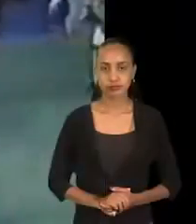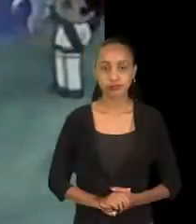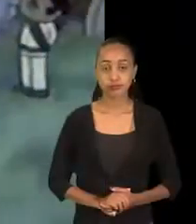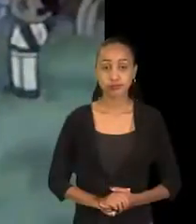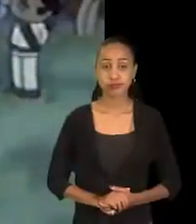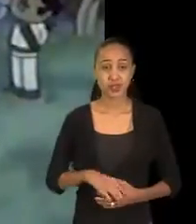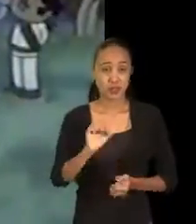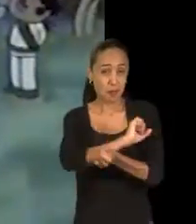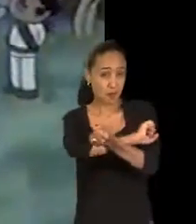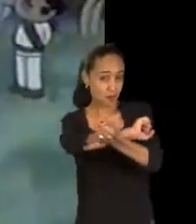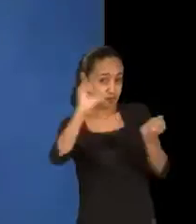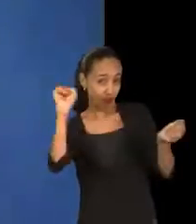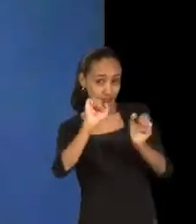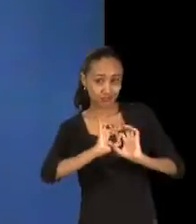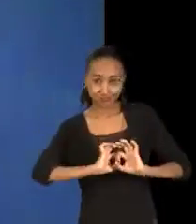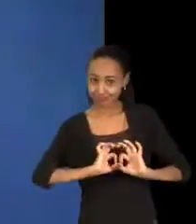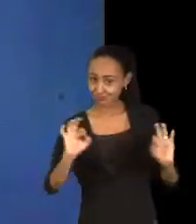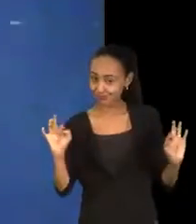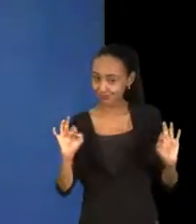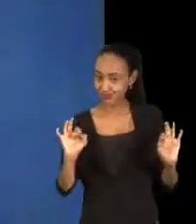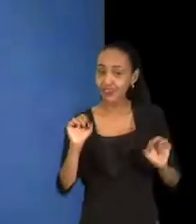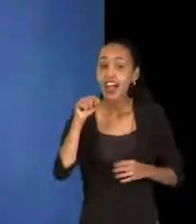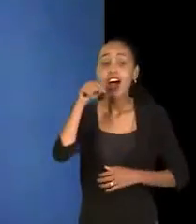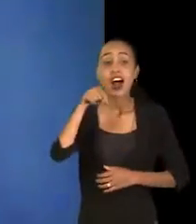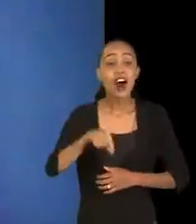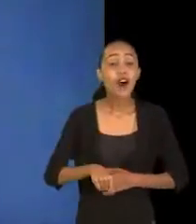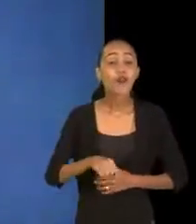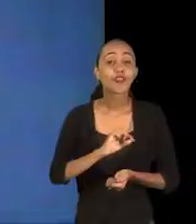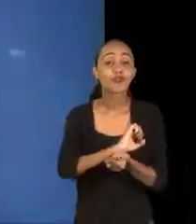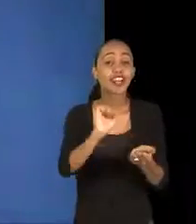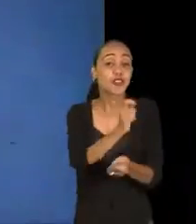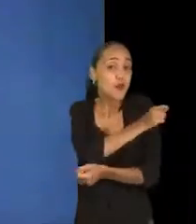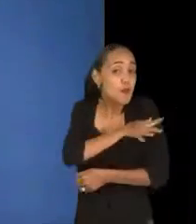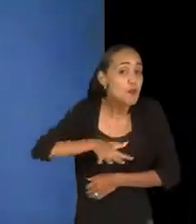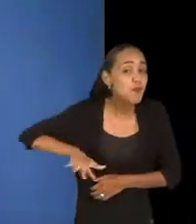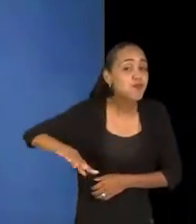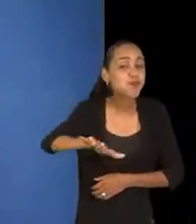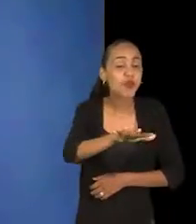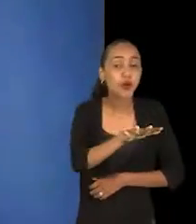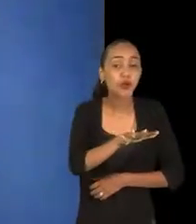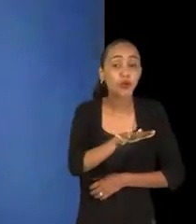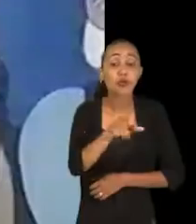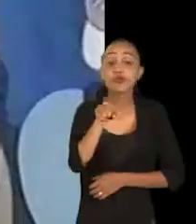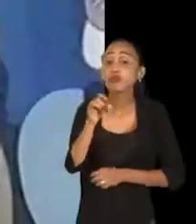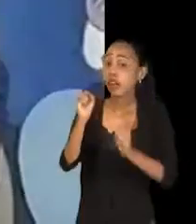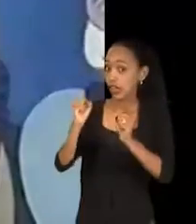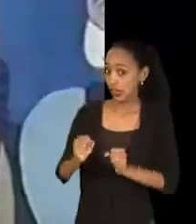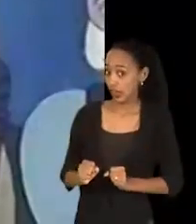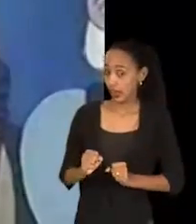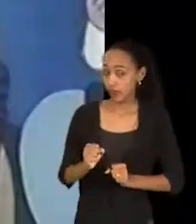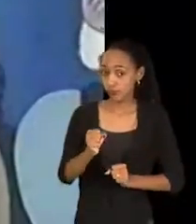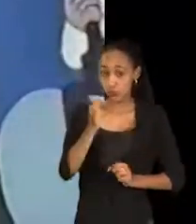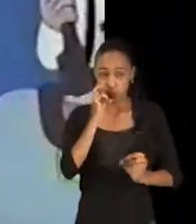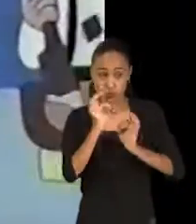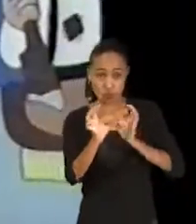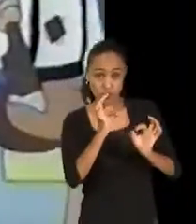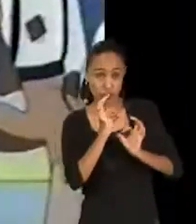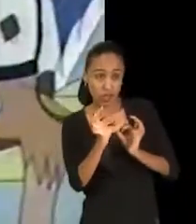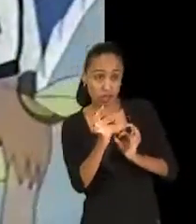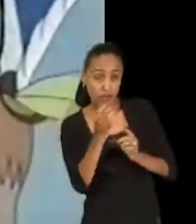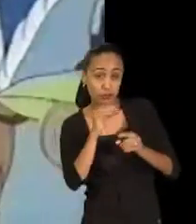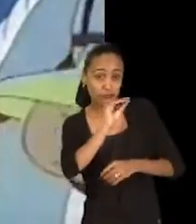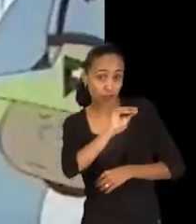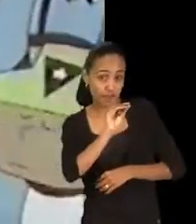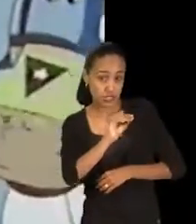Magnífica explosión, Valdés. Ahora liberaremos al pueblo. Usted quedará aquí evitando que el enemigo avise al